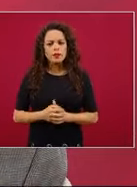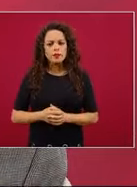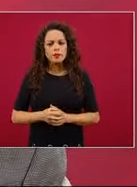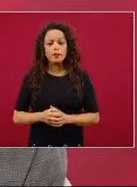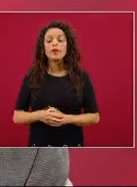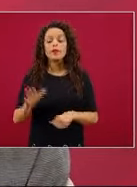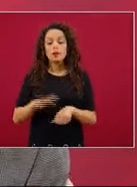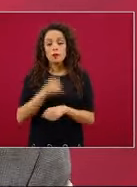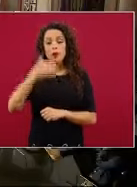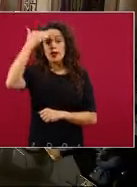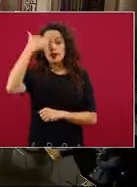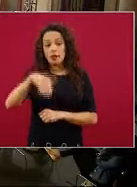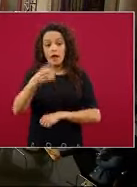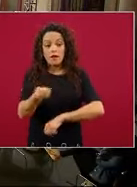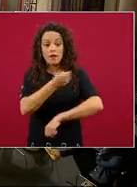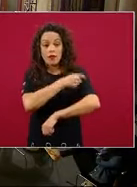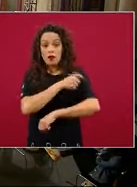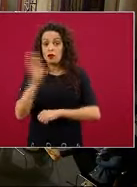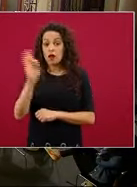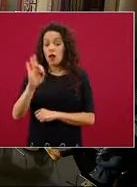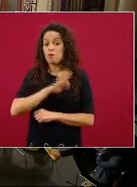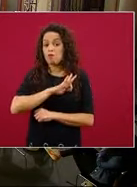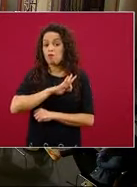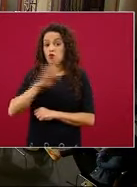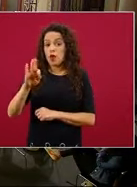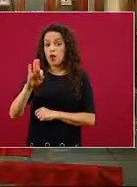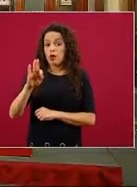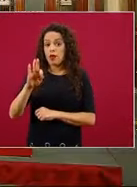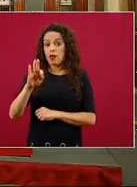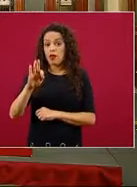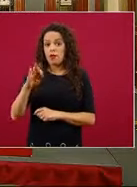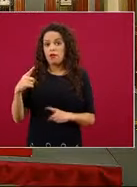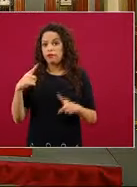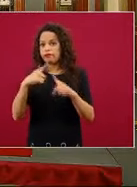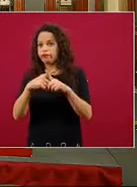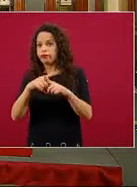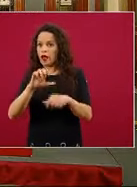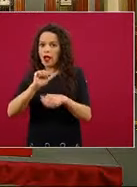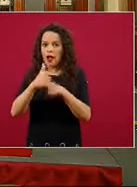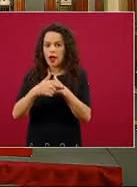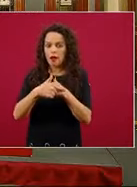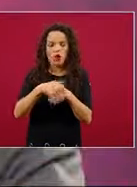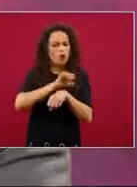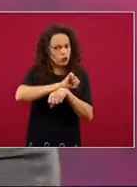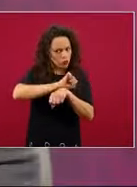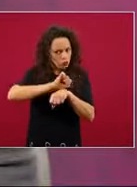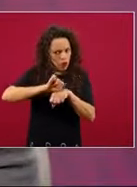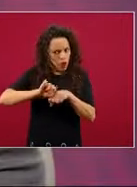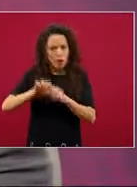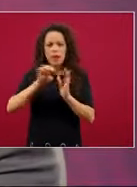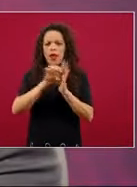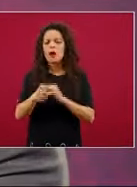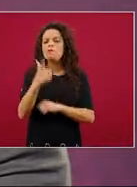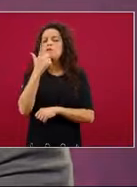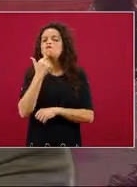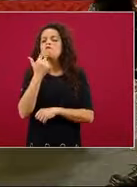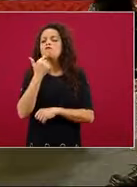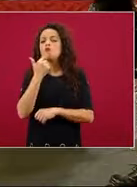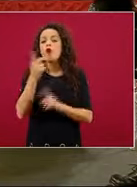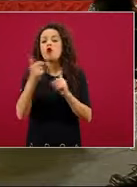que las vacunas pueden tener algunas reacciones secundarias, producir reacciones secundarias leves, como enrojecimiento del sitio